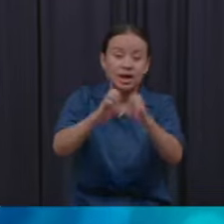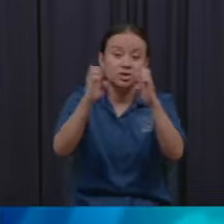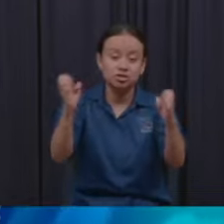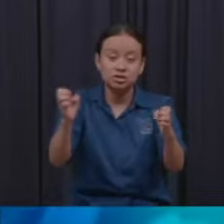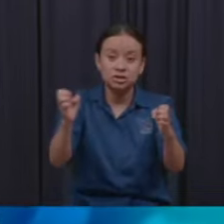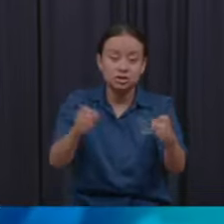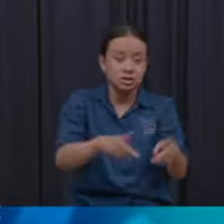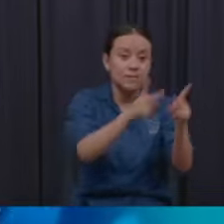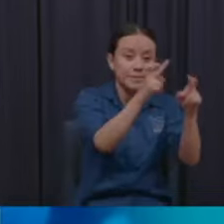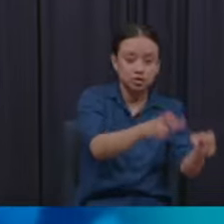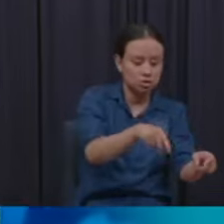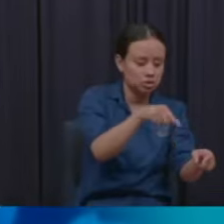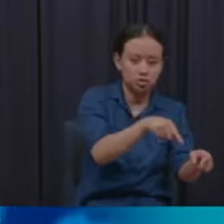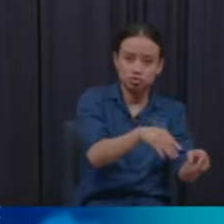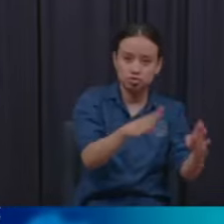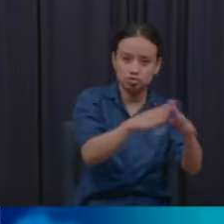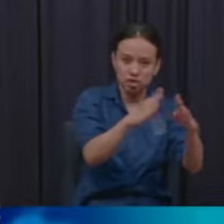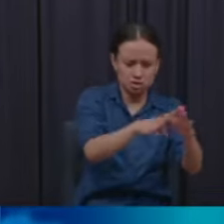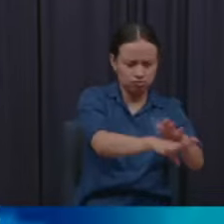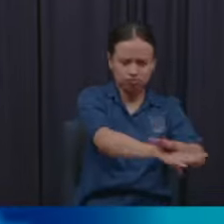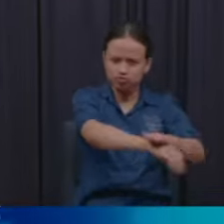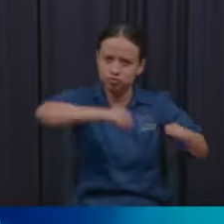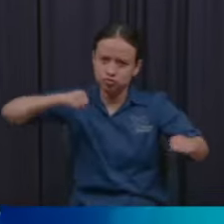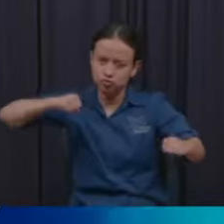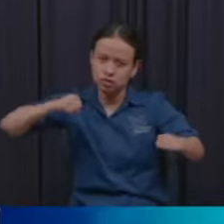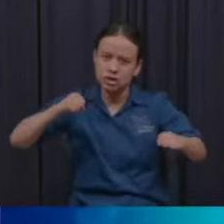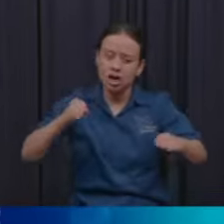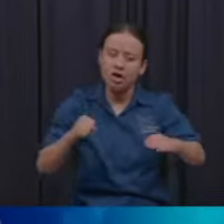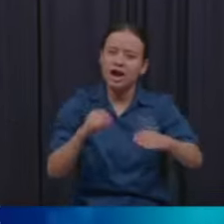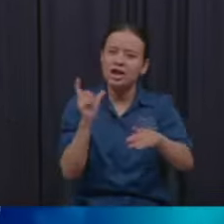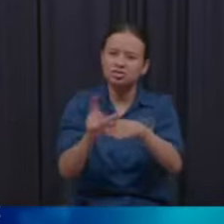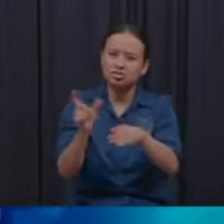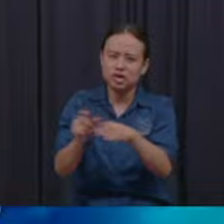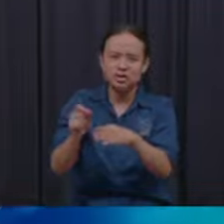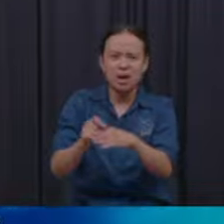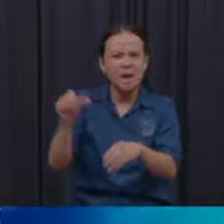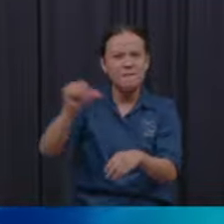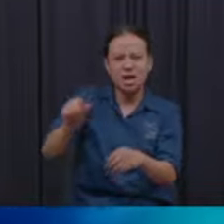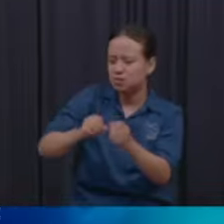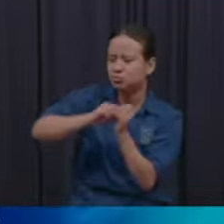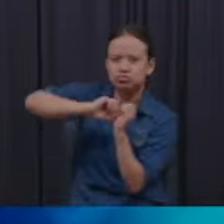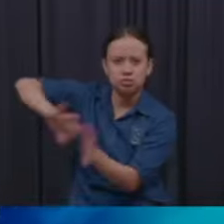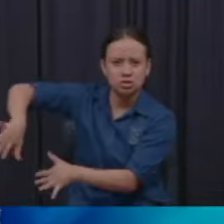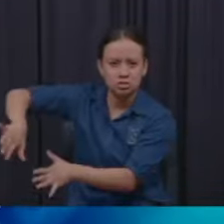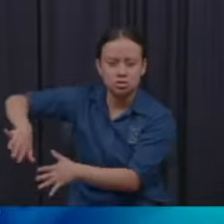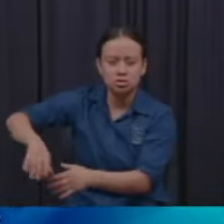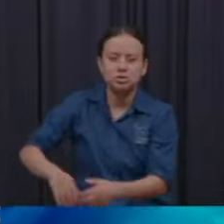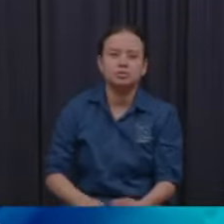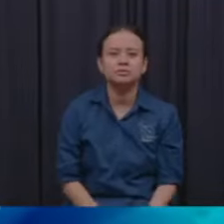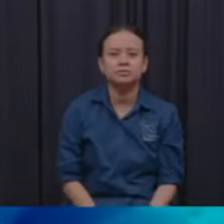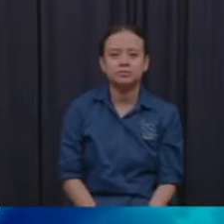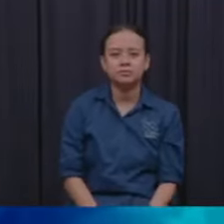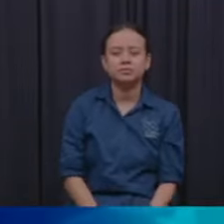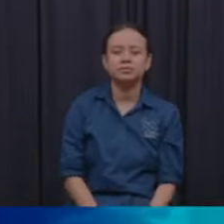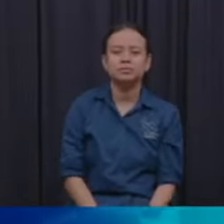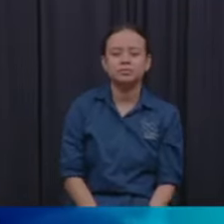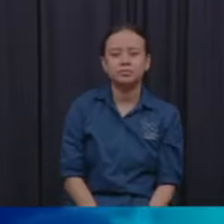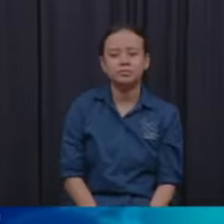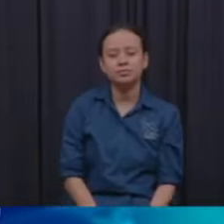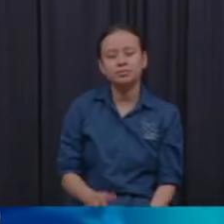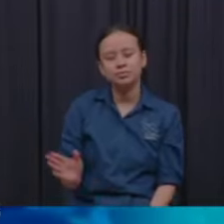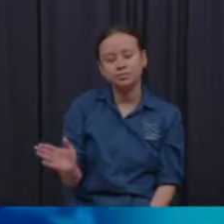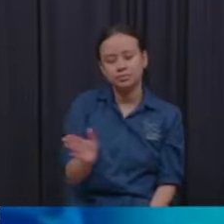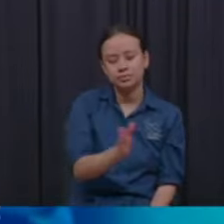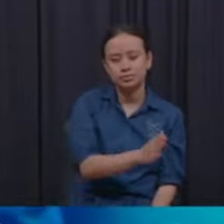libros. No tienen que hacer nada aquí en mi casa. Y entonces yo quisiera mencionarle así rapidito unas cuantas cositas,